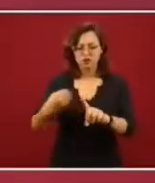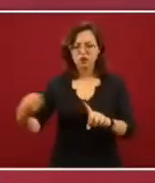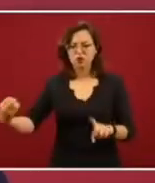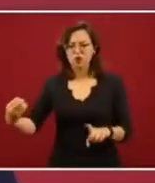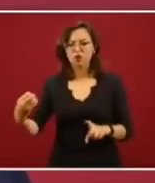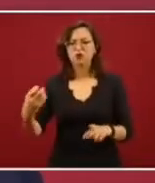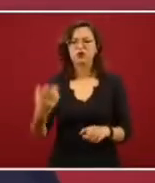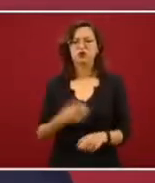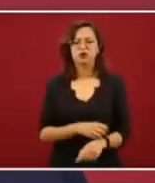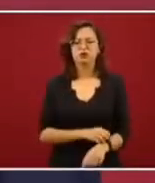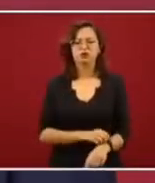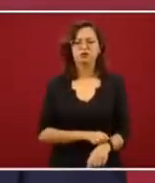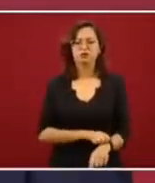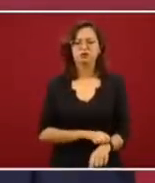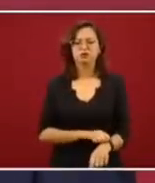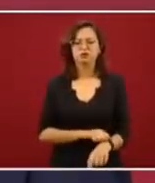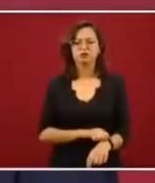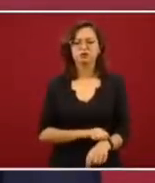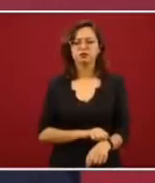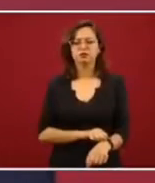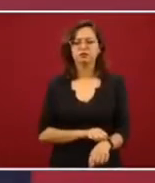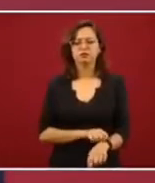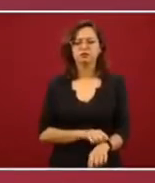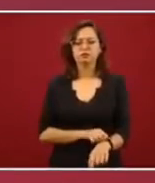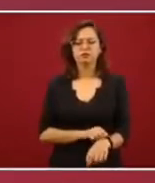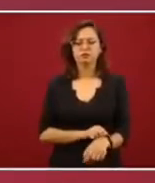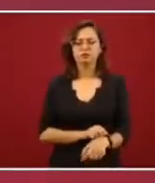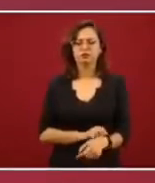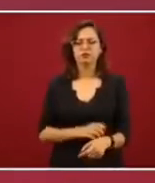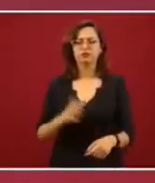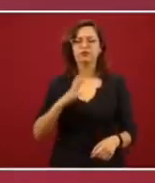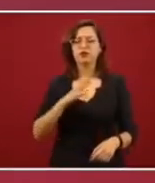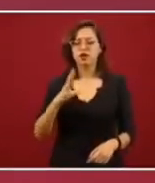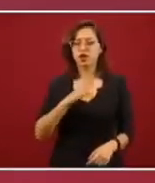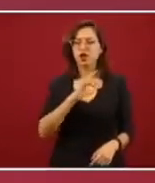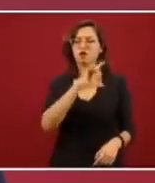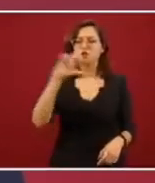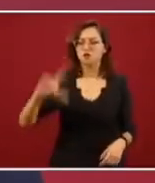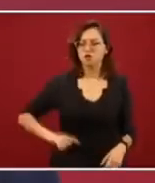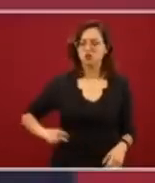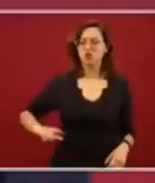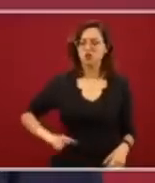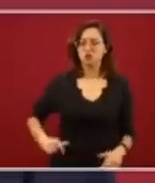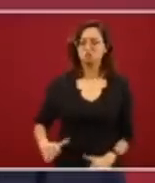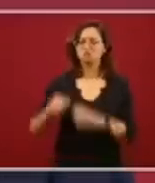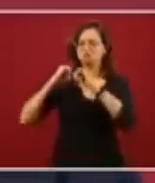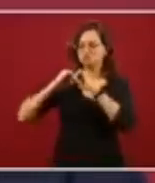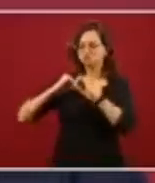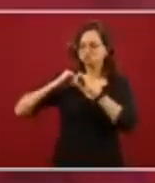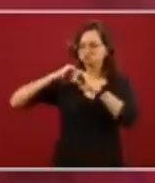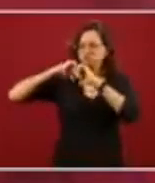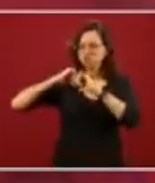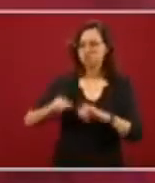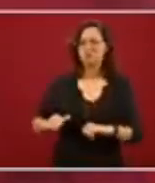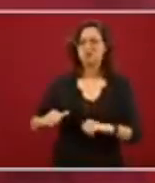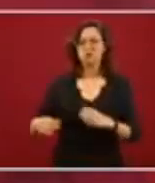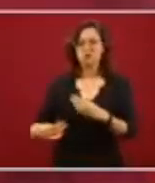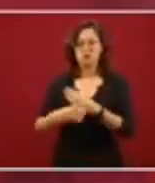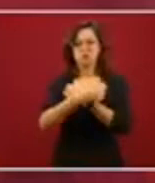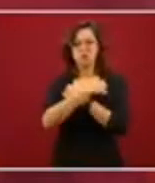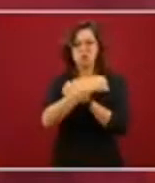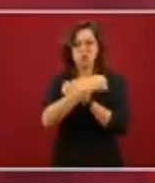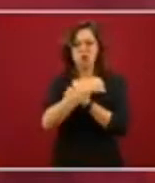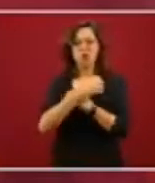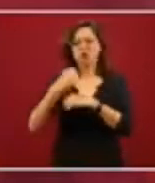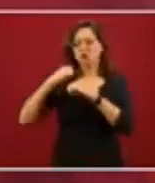y ahí un gobierno con autoridad moral con autoridad